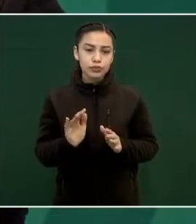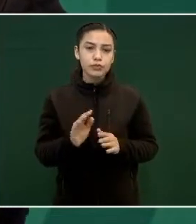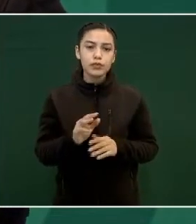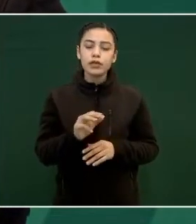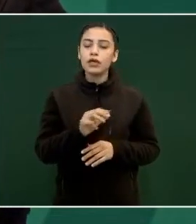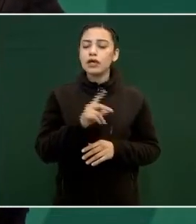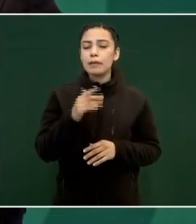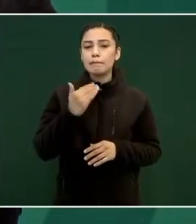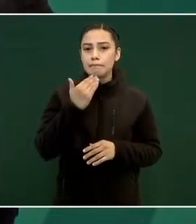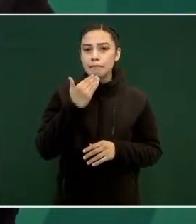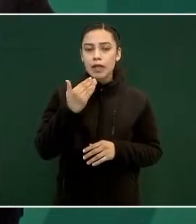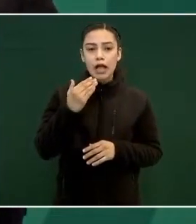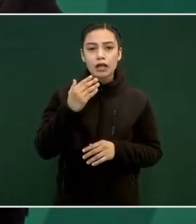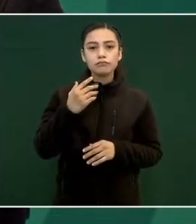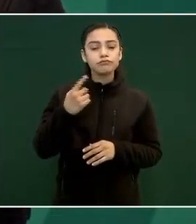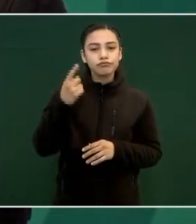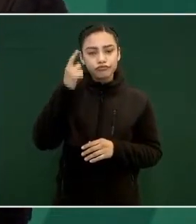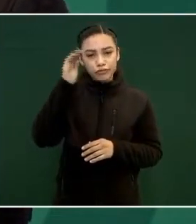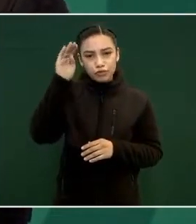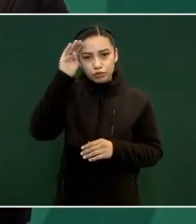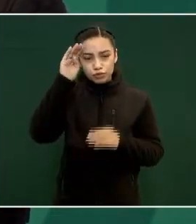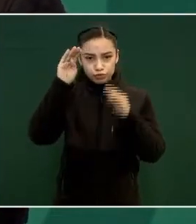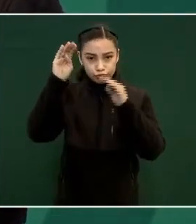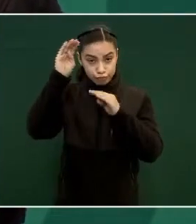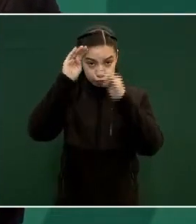con nuestra conciencia.